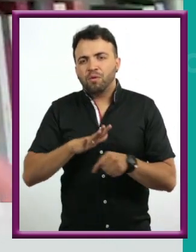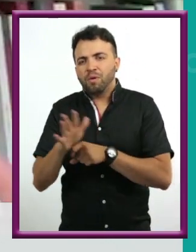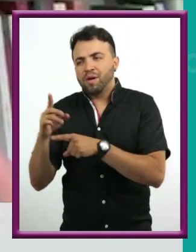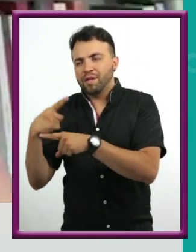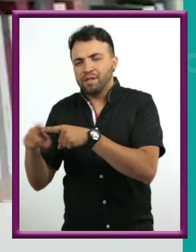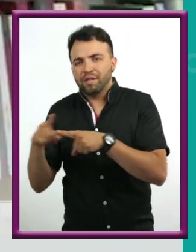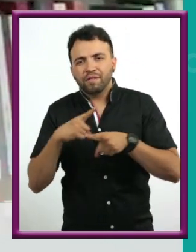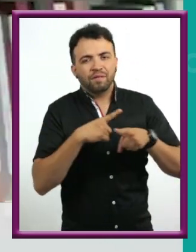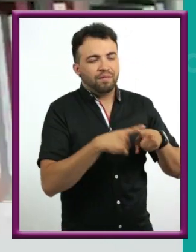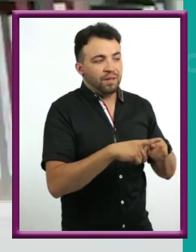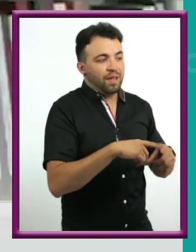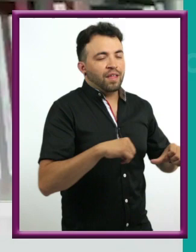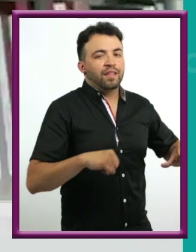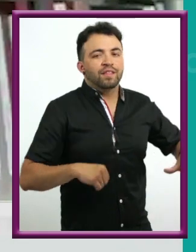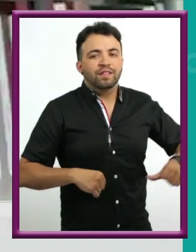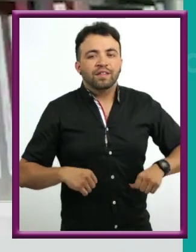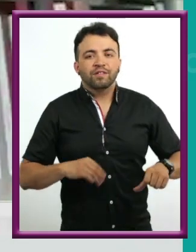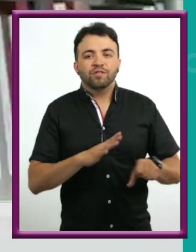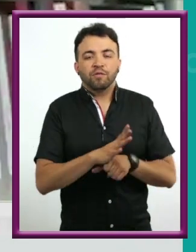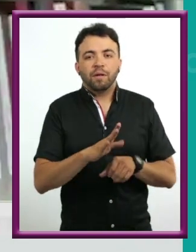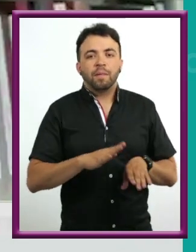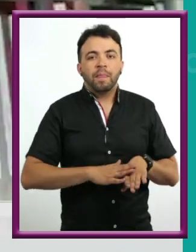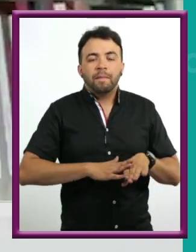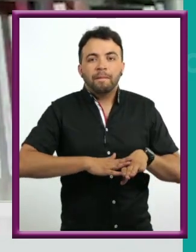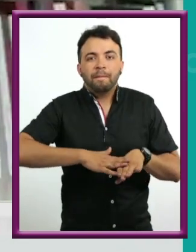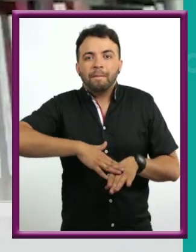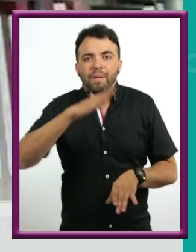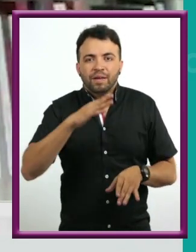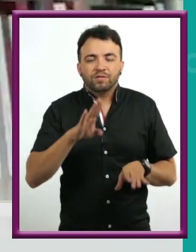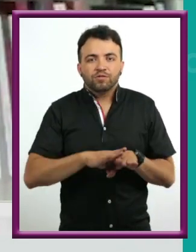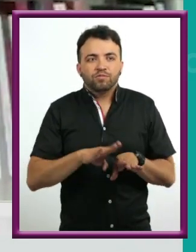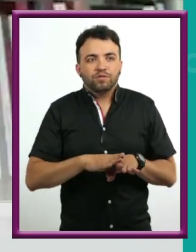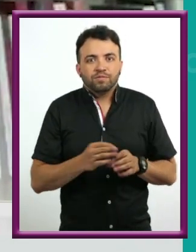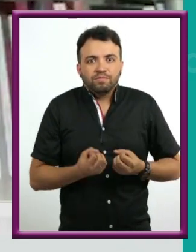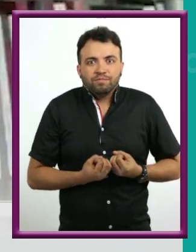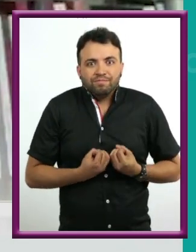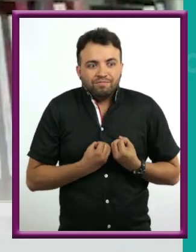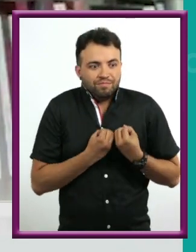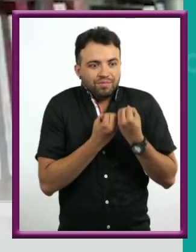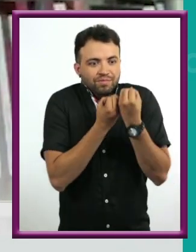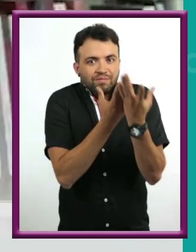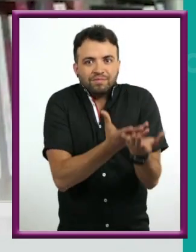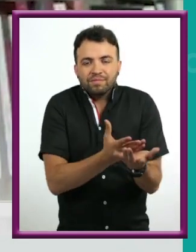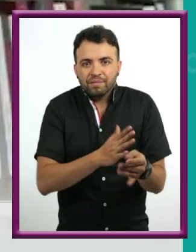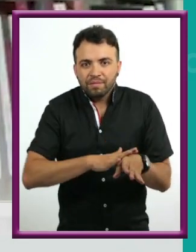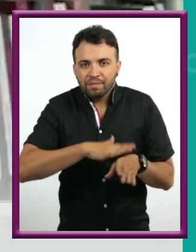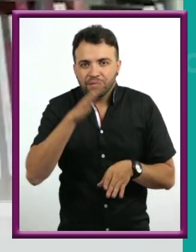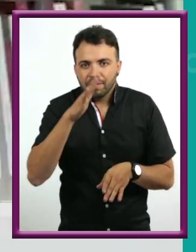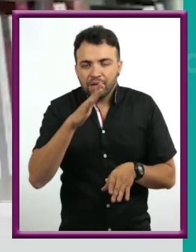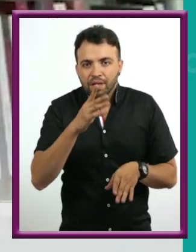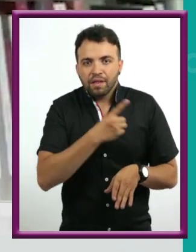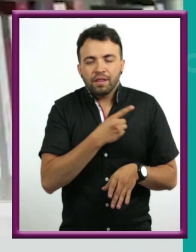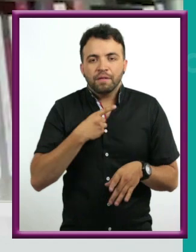teatro, como todo se intensifica, es lo que decía hace rato,